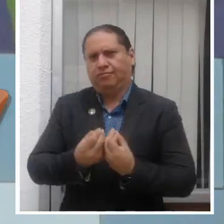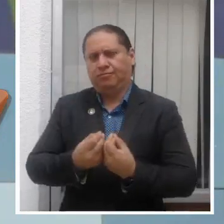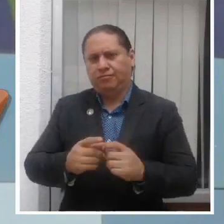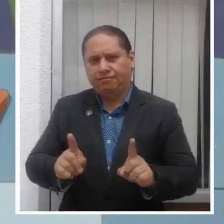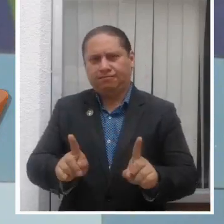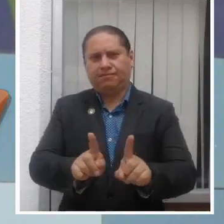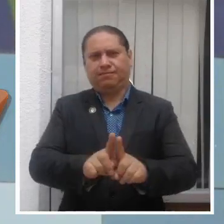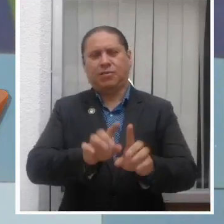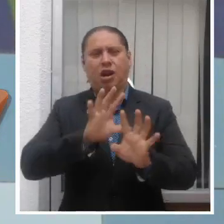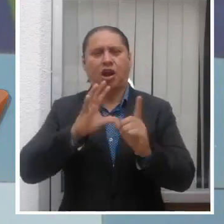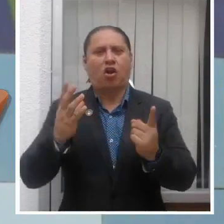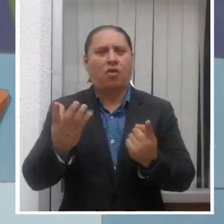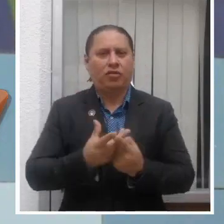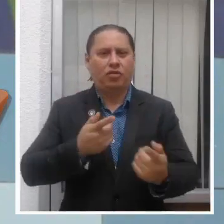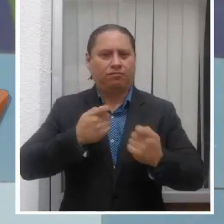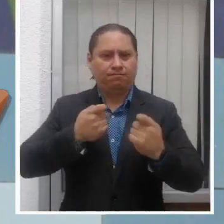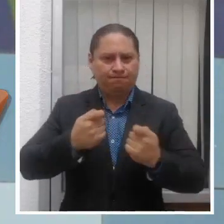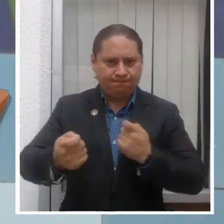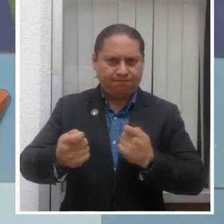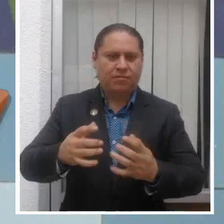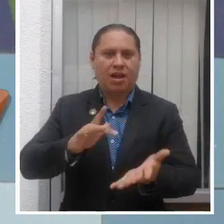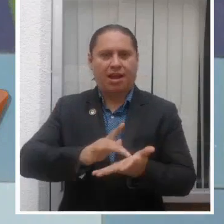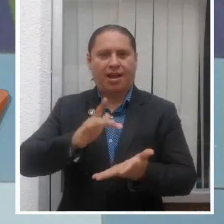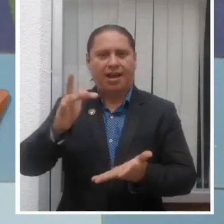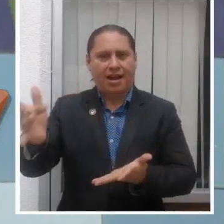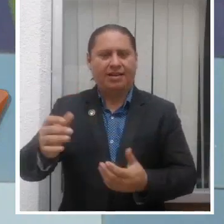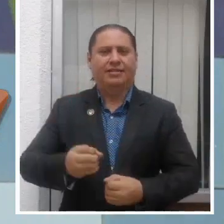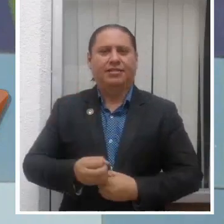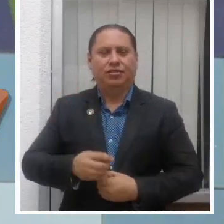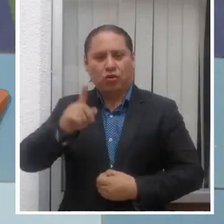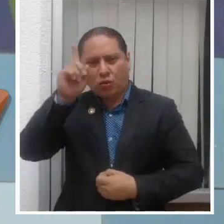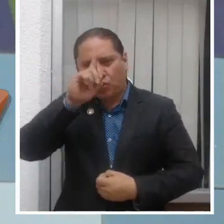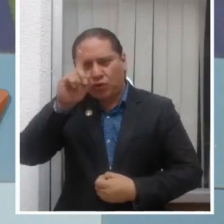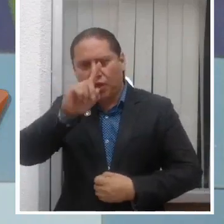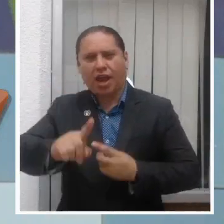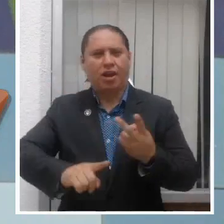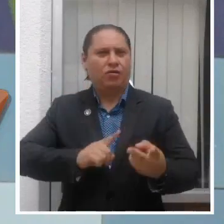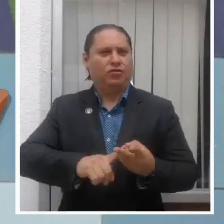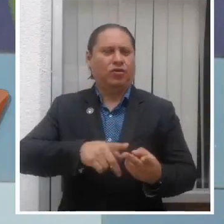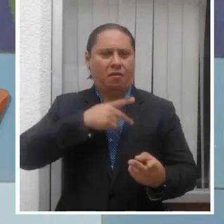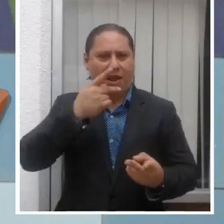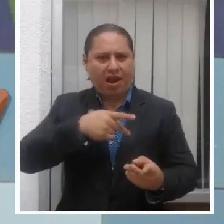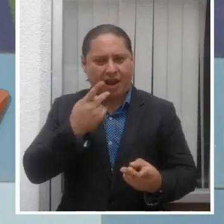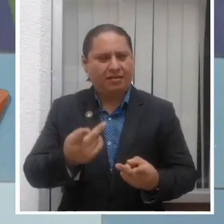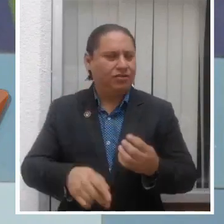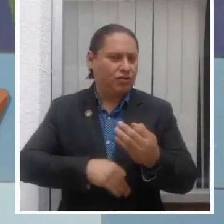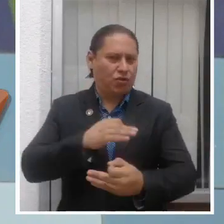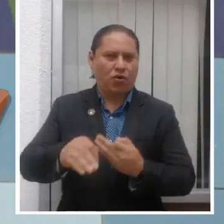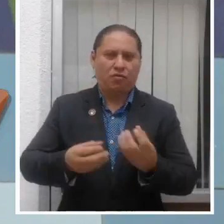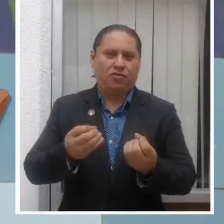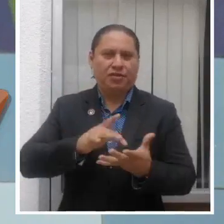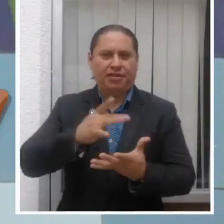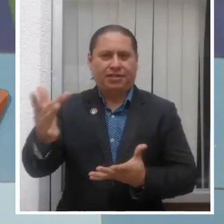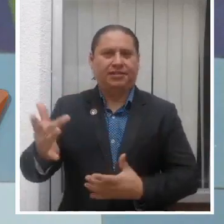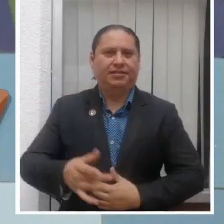la comisión que me toca dirigir. Y gracias por sus consejos, por sus palabras y por todo. Gracias, diputado.